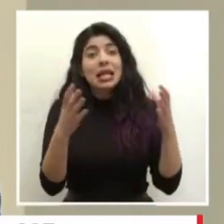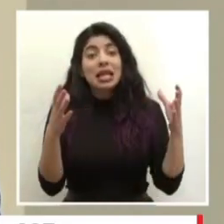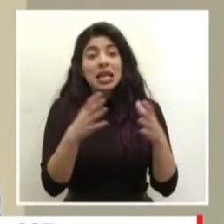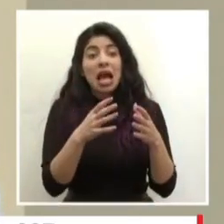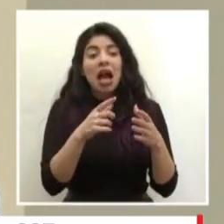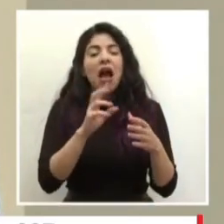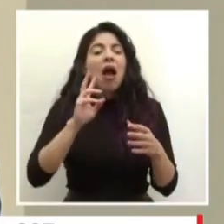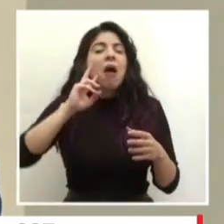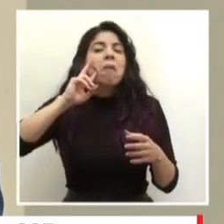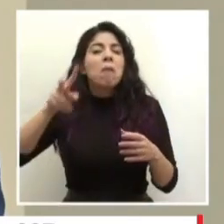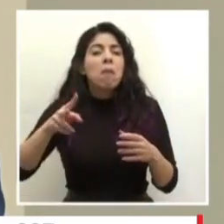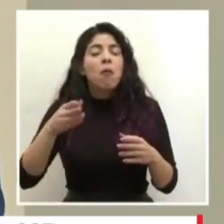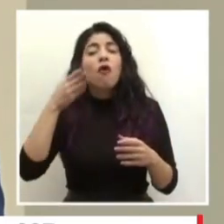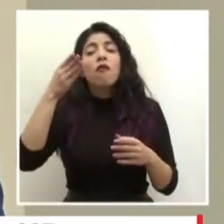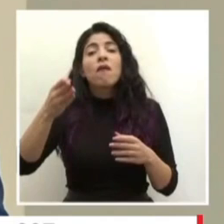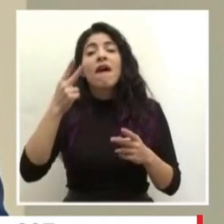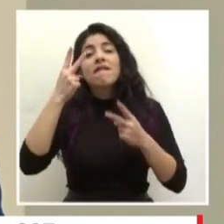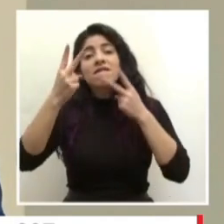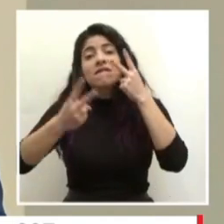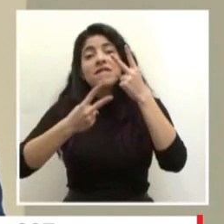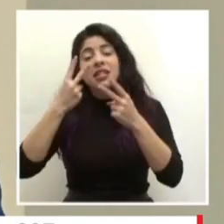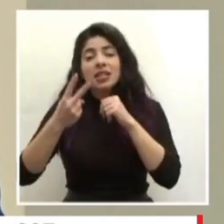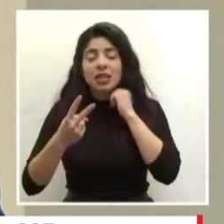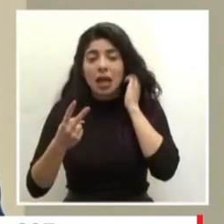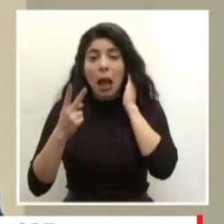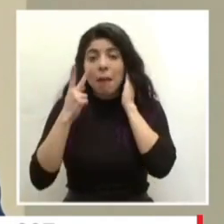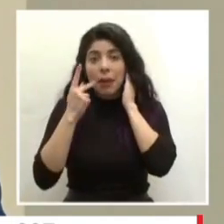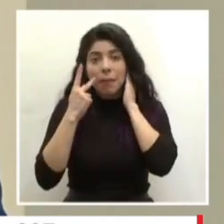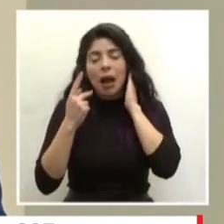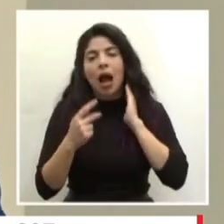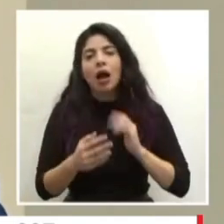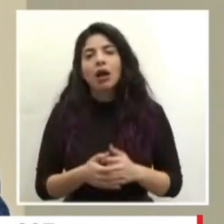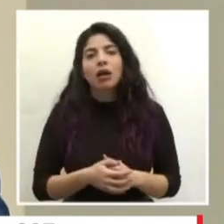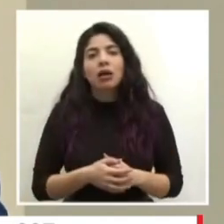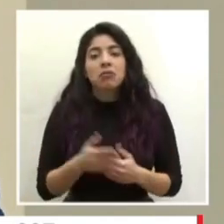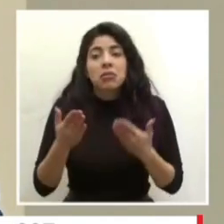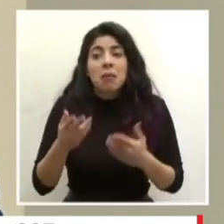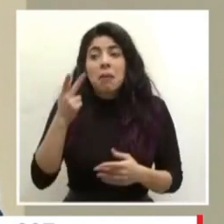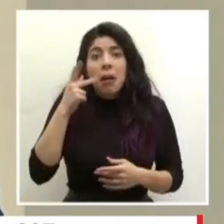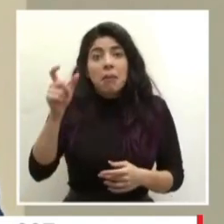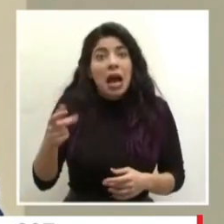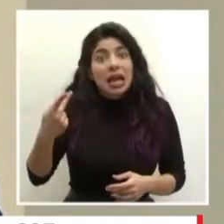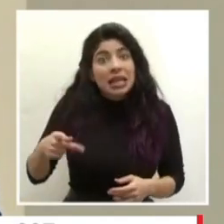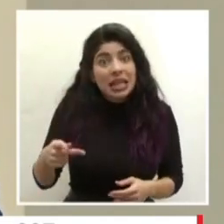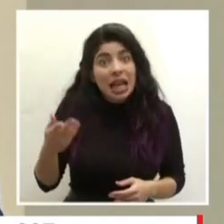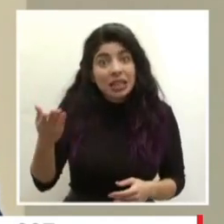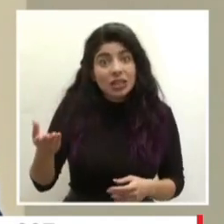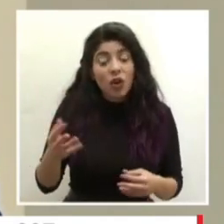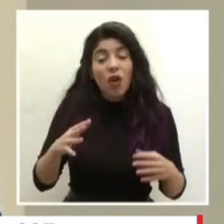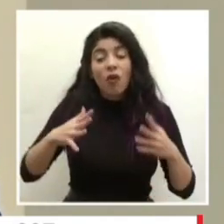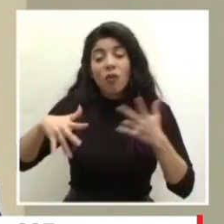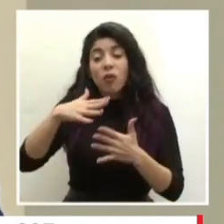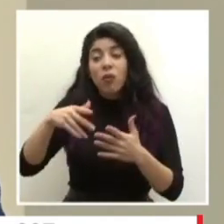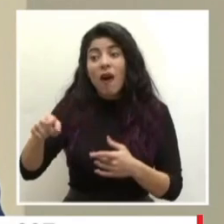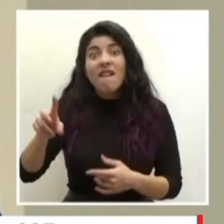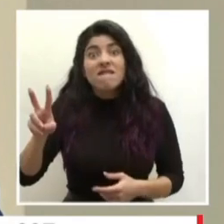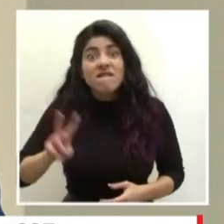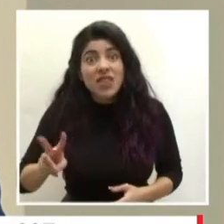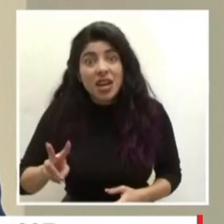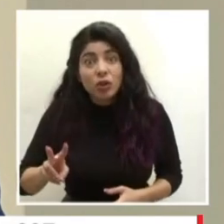guardó las medidas, que fue y visitó a su papá, que puede tener factores de riesgo y que eso le llevó el virus y al final se